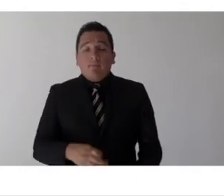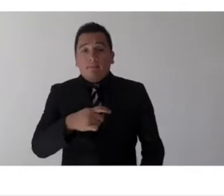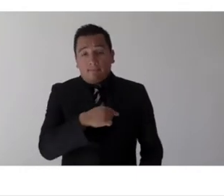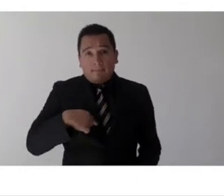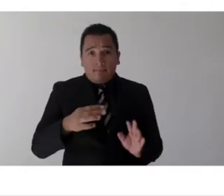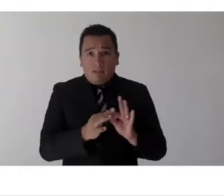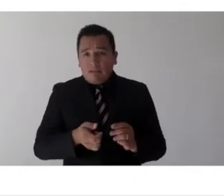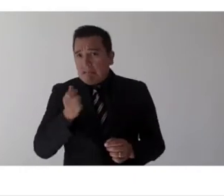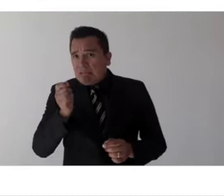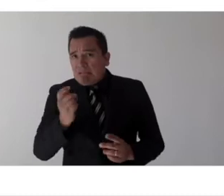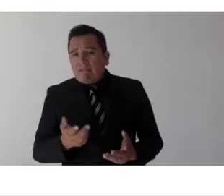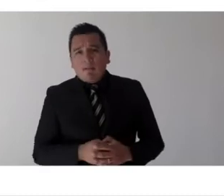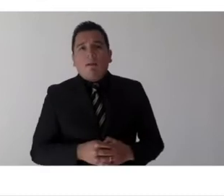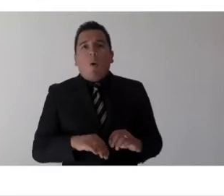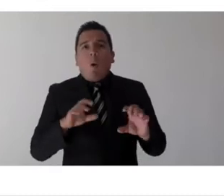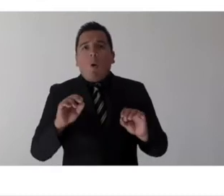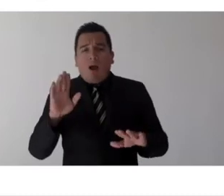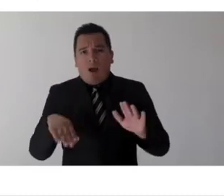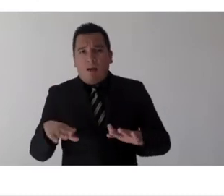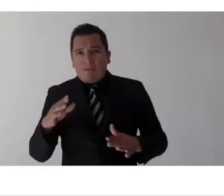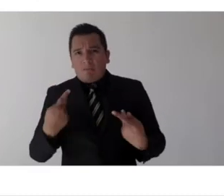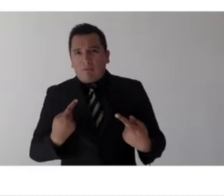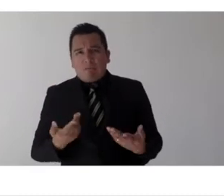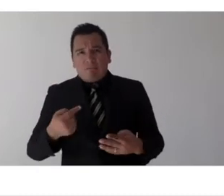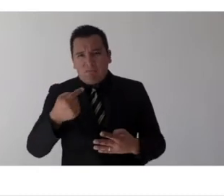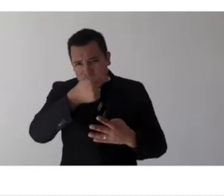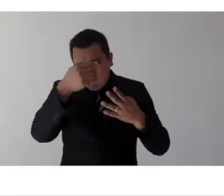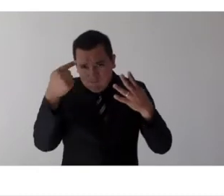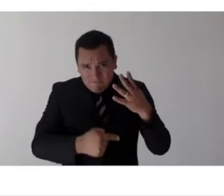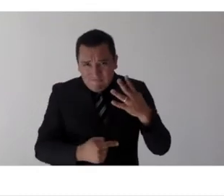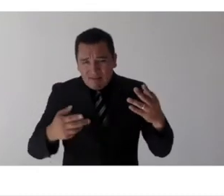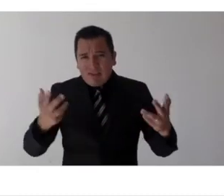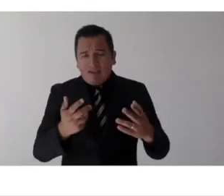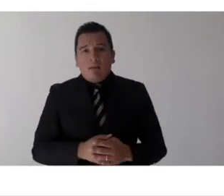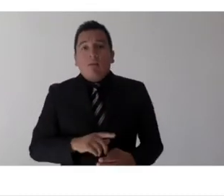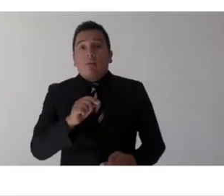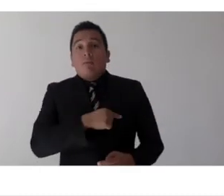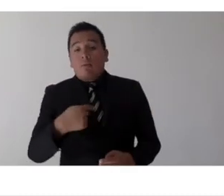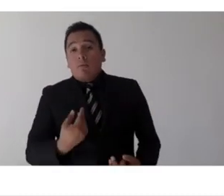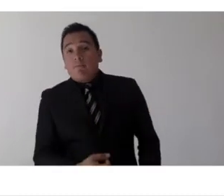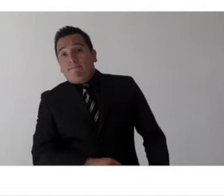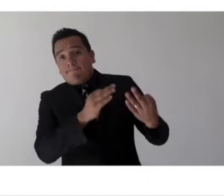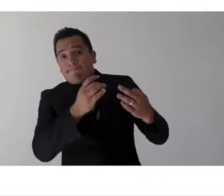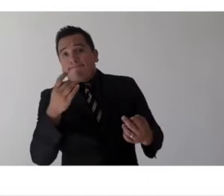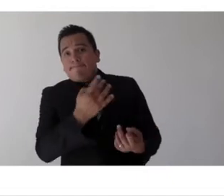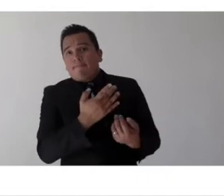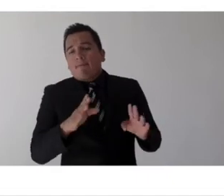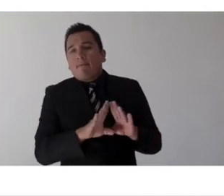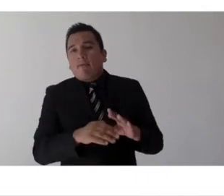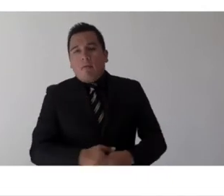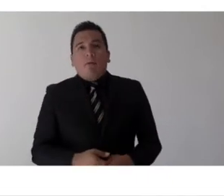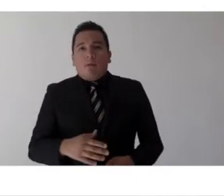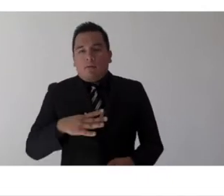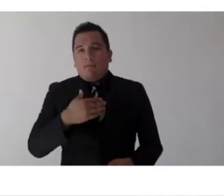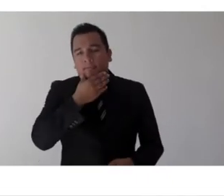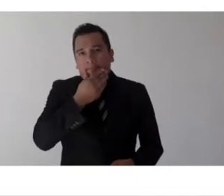para entender los conceptos y qué podemos hacer para combatirlos. Y en esos participan el director de Oxfam México,